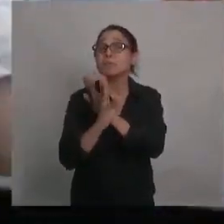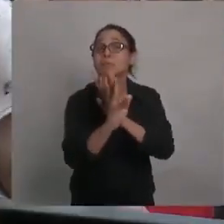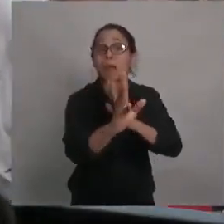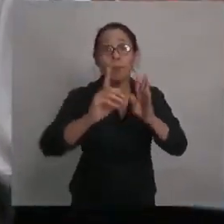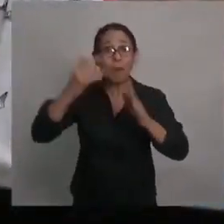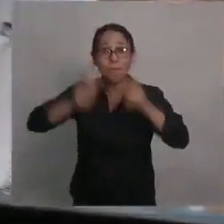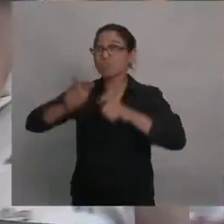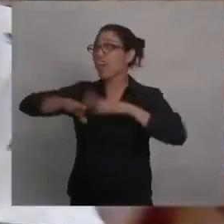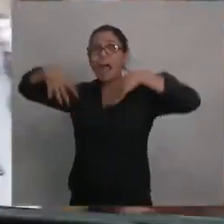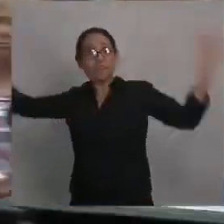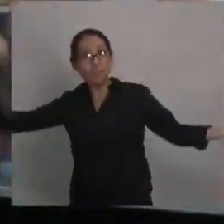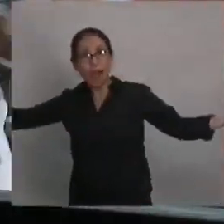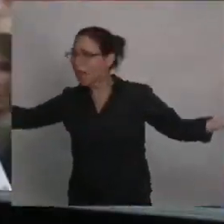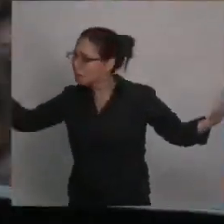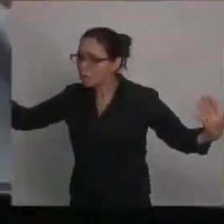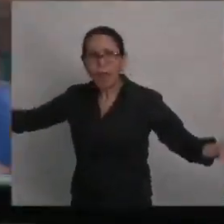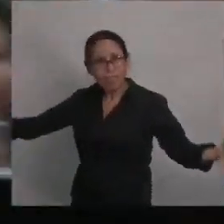está fuera, ¿ok?